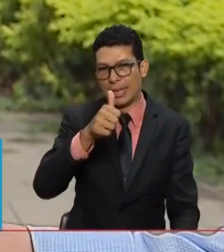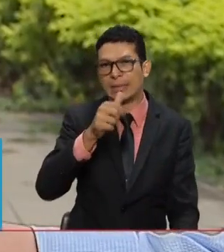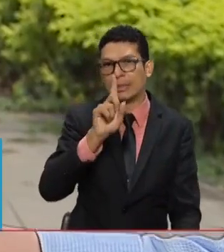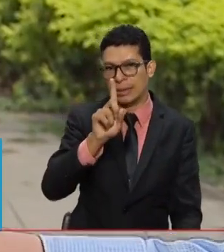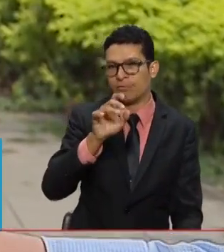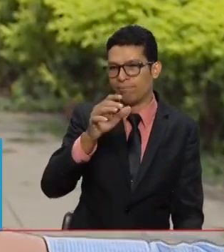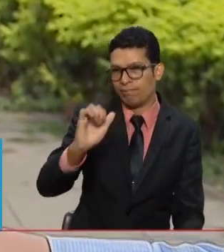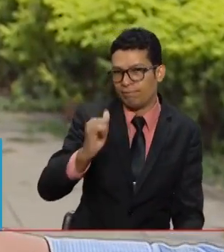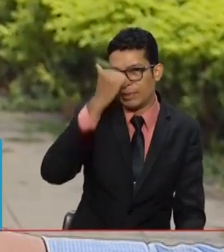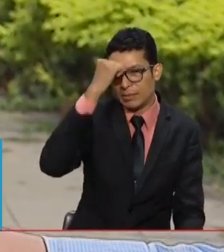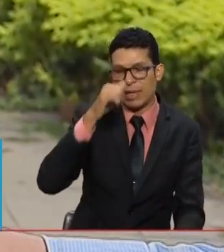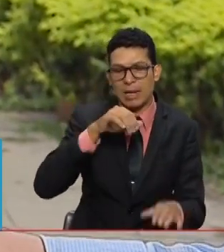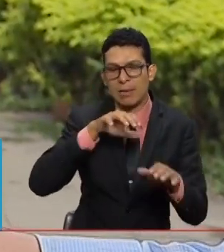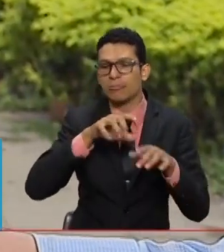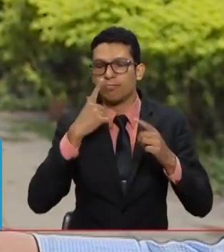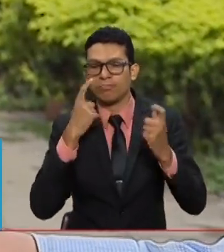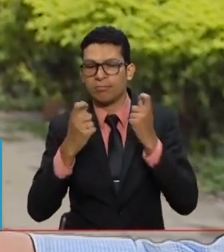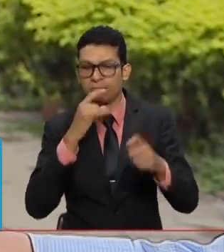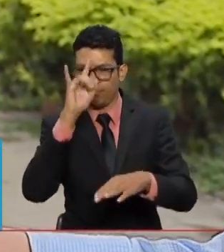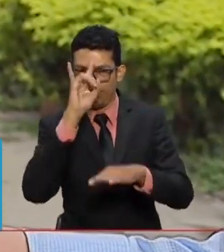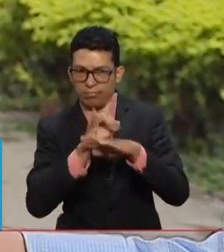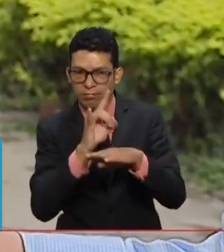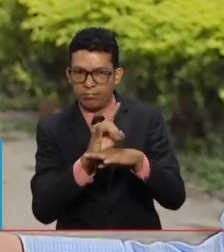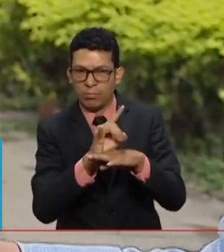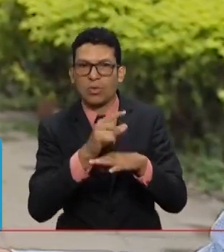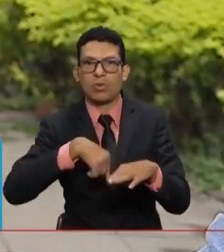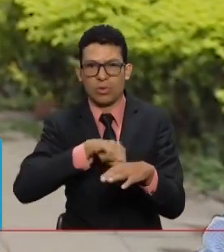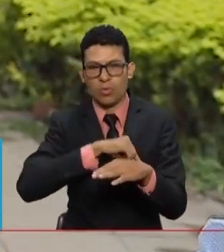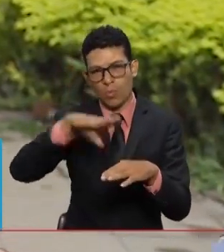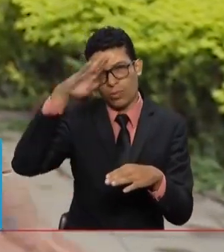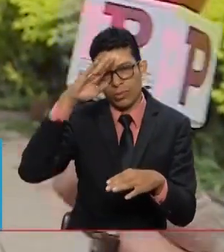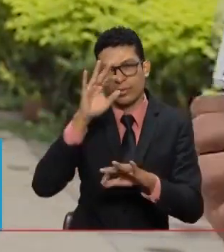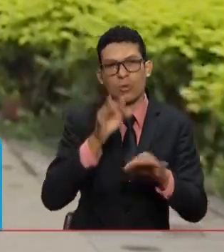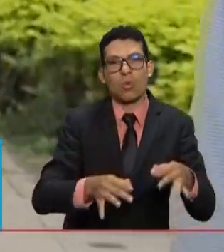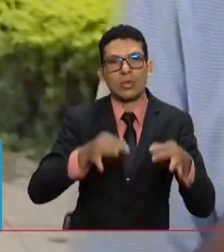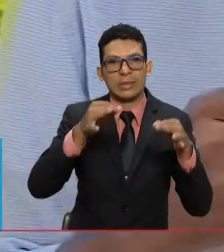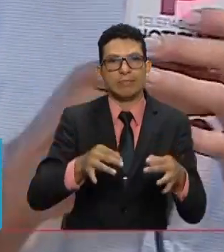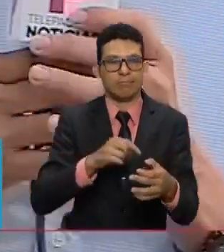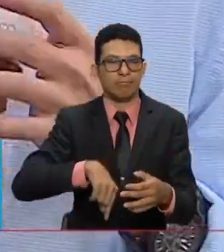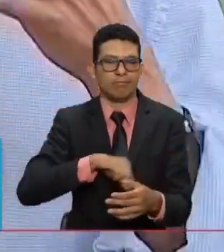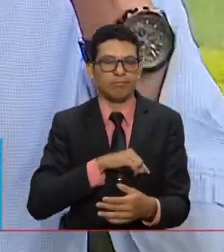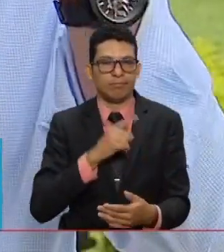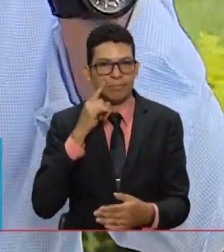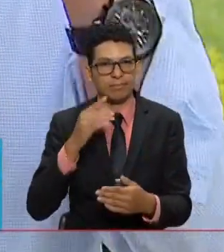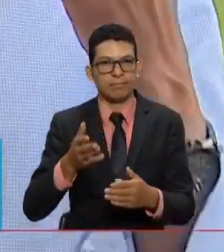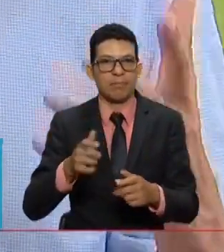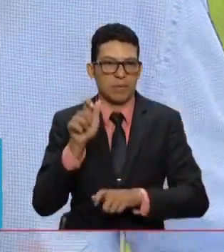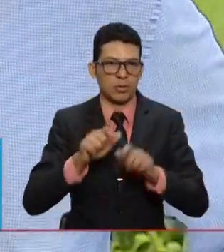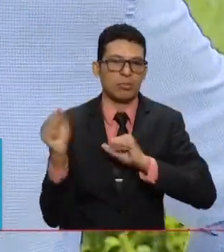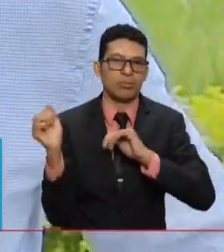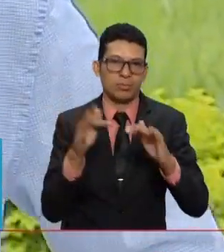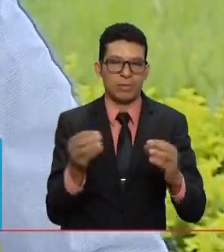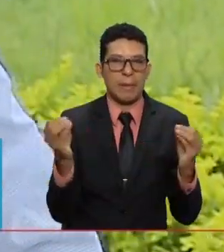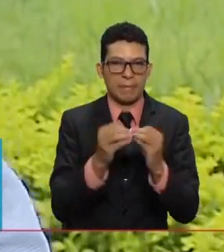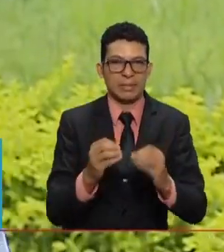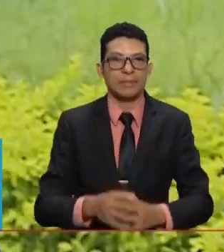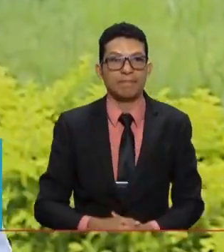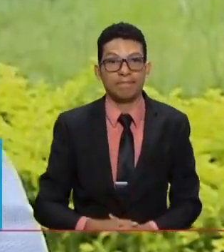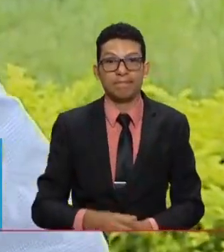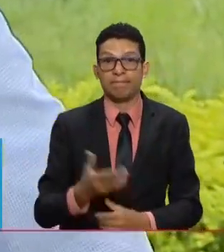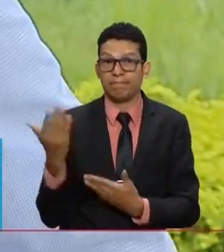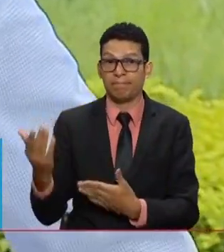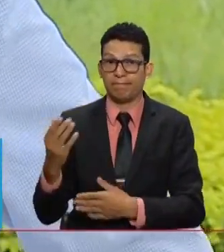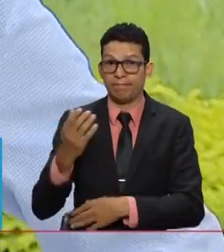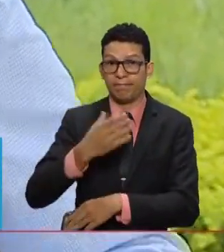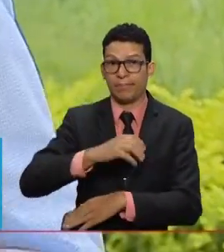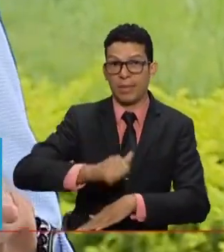estas 10 priorizadas tienen las capacidades de inteligencia, policía judicial y nuestro personal uniformado. Muchas gracias, General Gualdrón, comandante de la Policía Metropolitana de Cali.